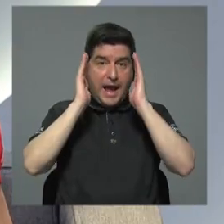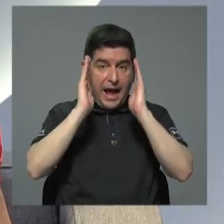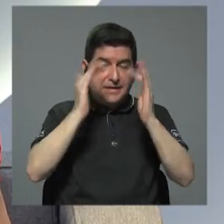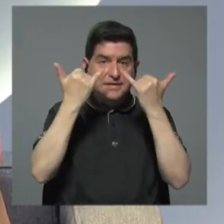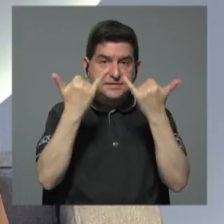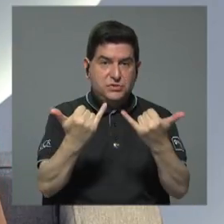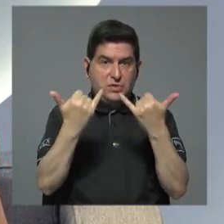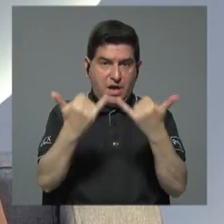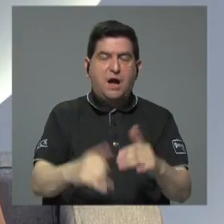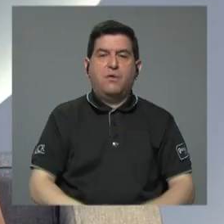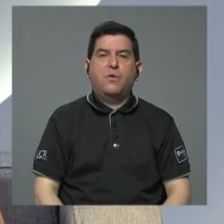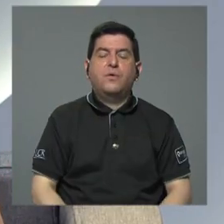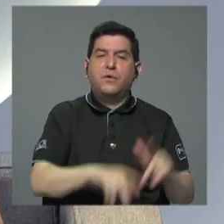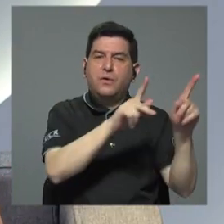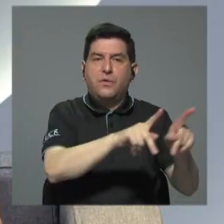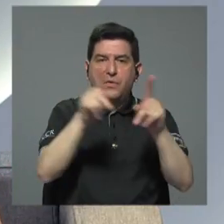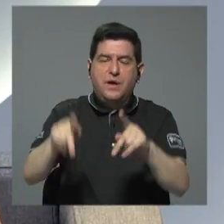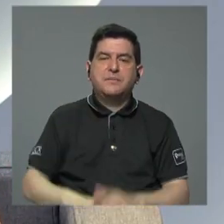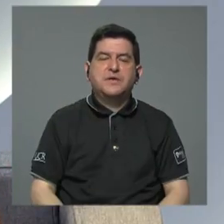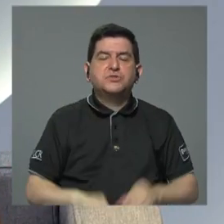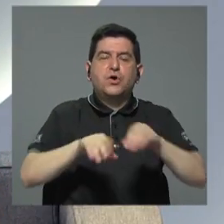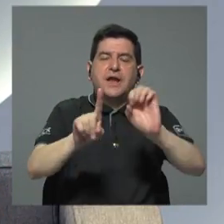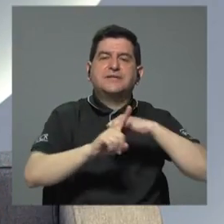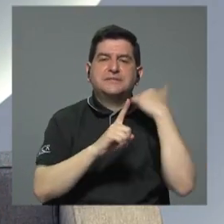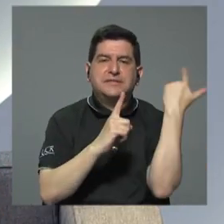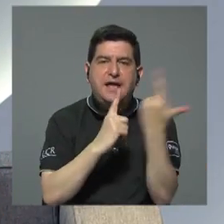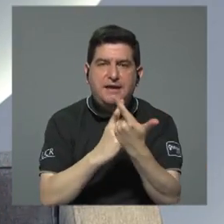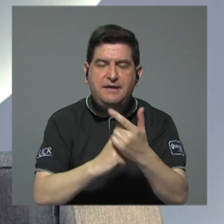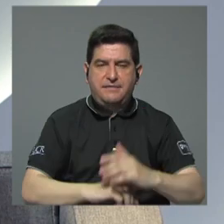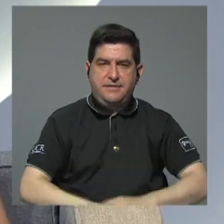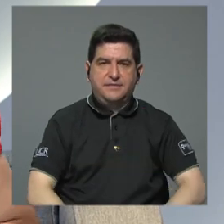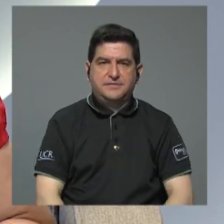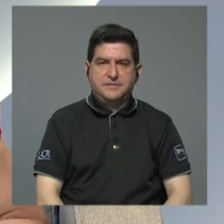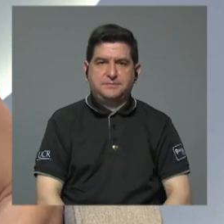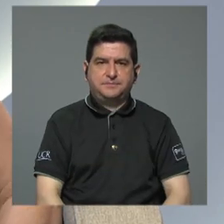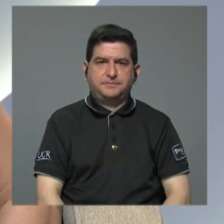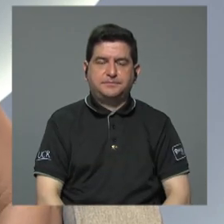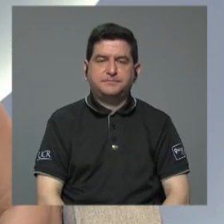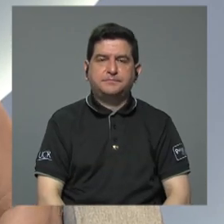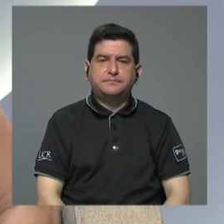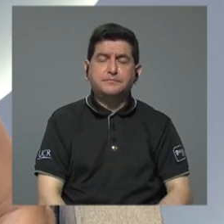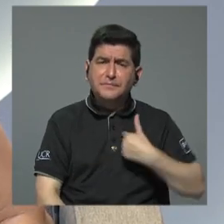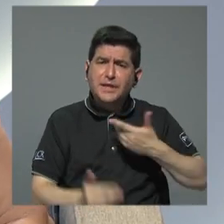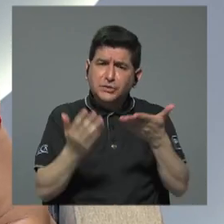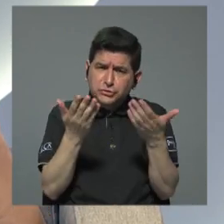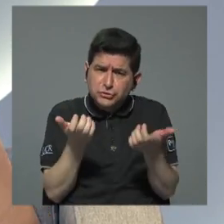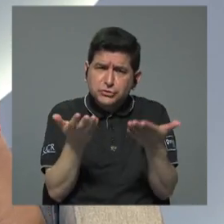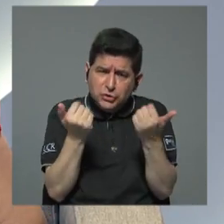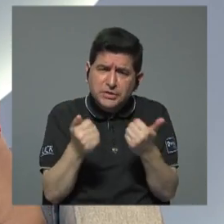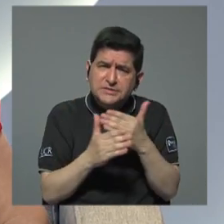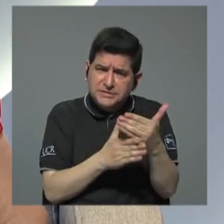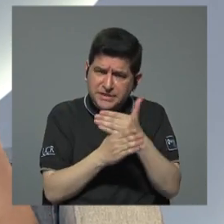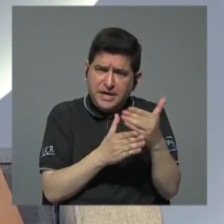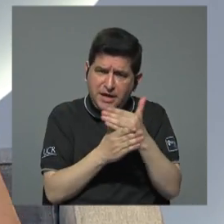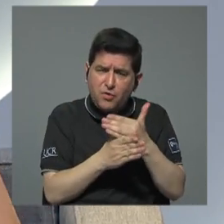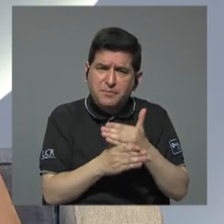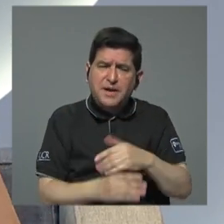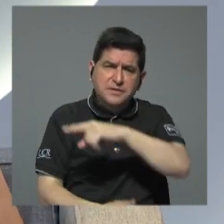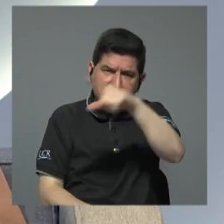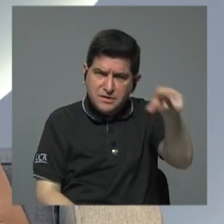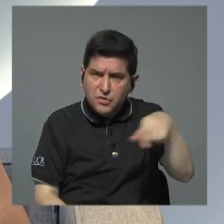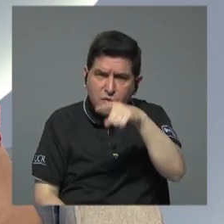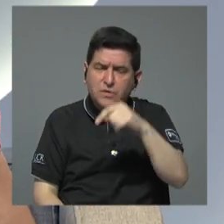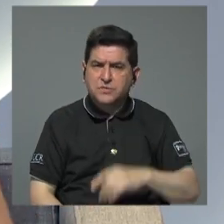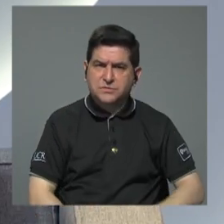Vamos a ver lo que dicen las personas a través de las redes sociales de inmediato, porque me gustaría compartir con ustedes